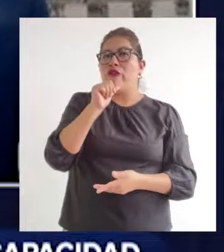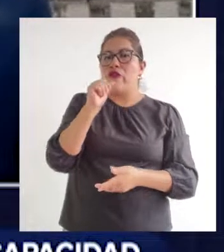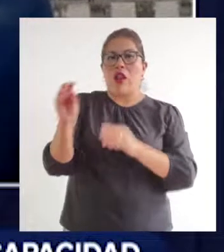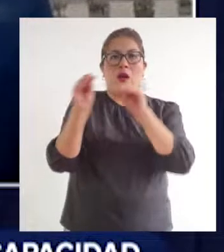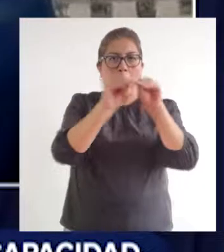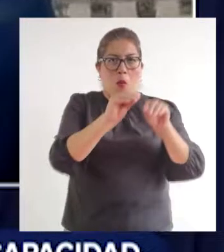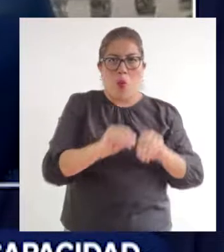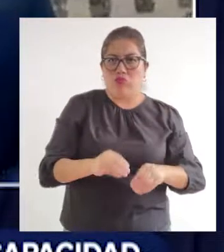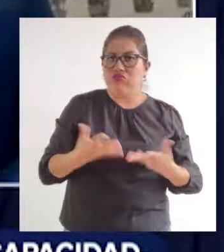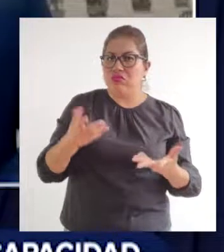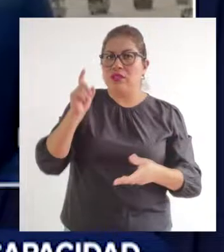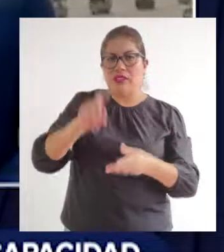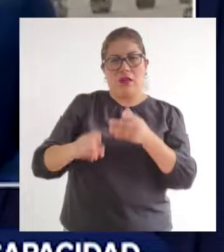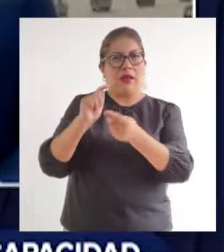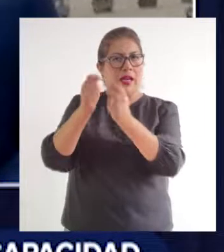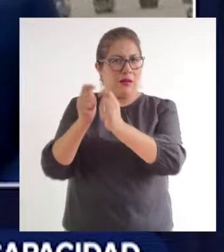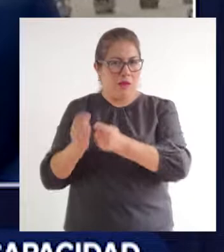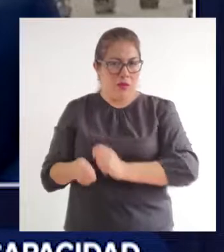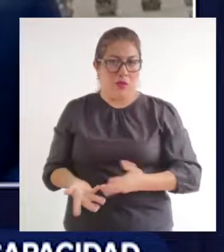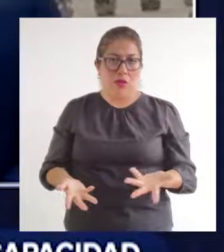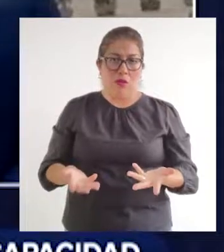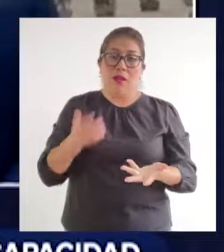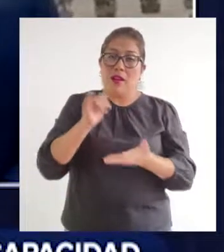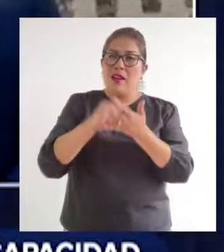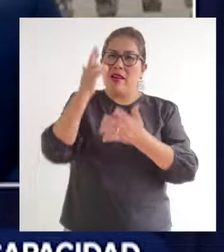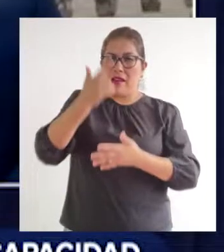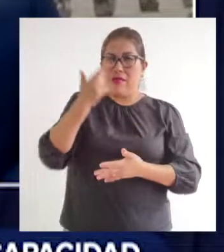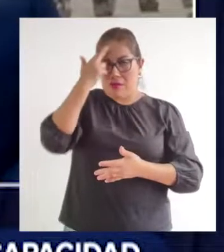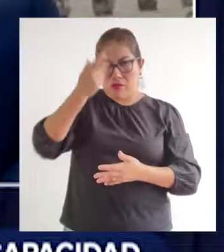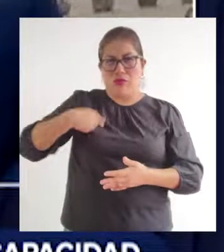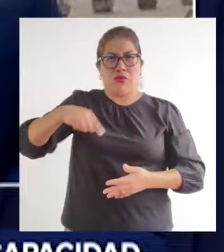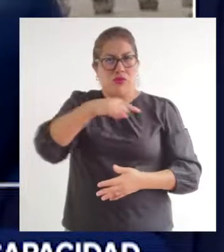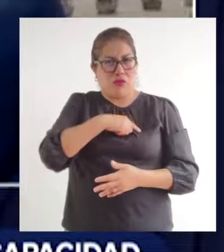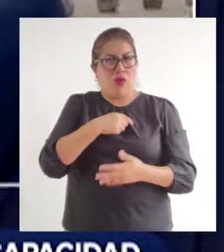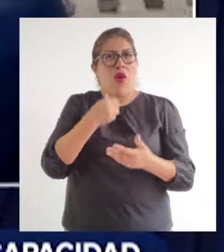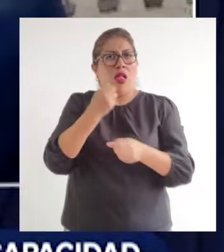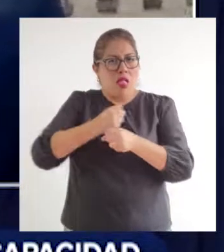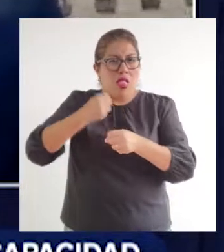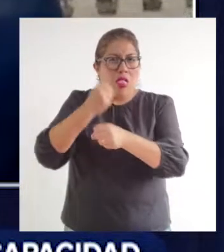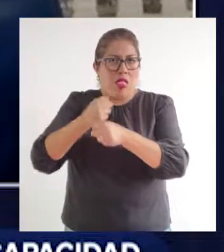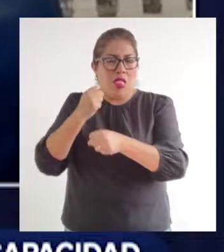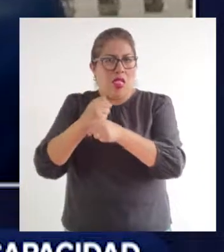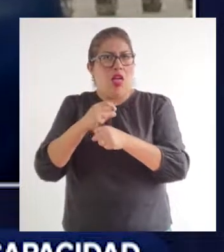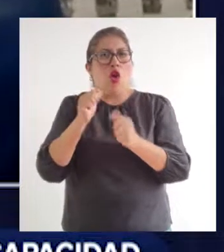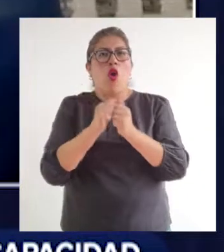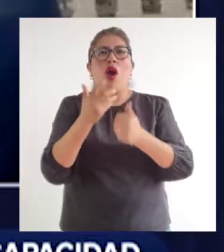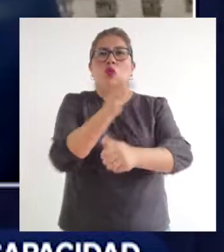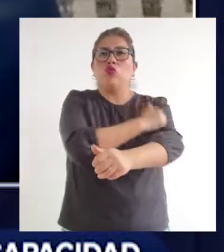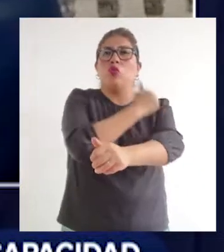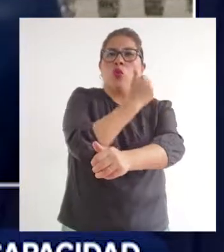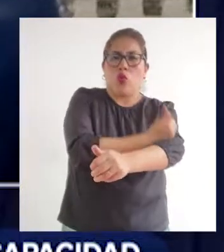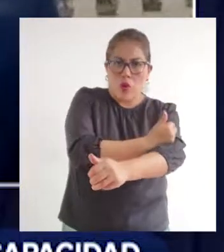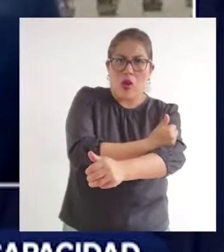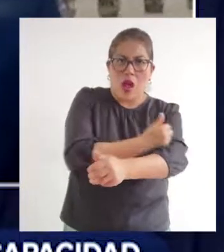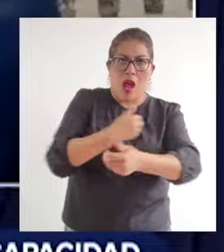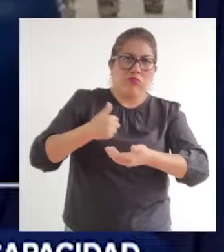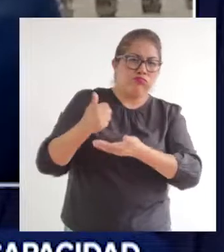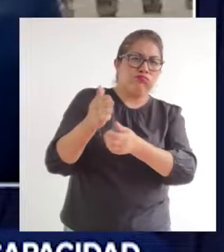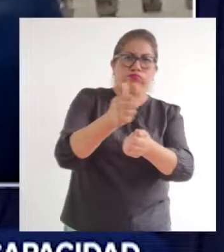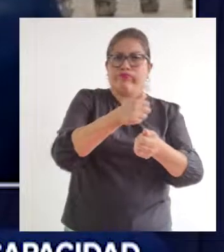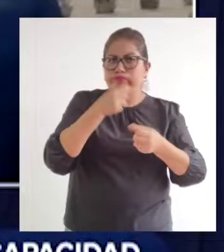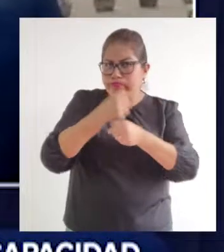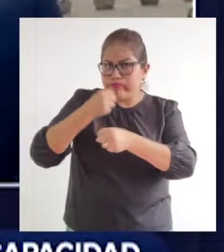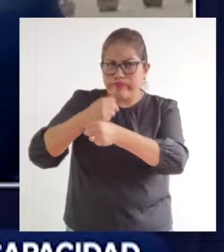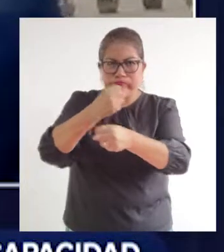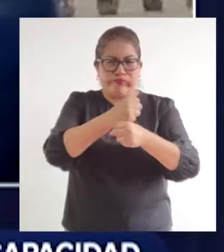corregir. Y es algo que estamos haciendo desde ahora con las autoridades que van a iniciar sus actividades en enero